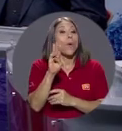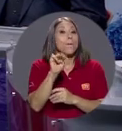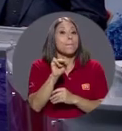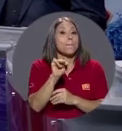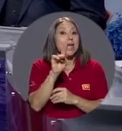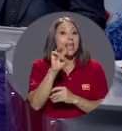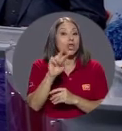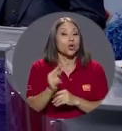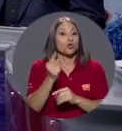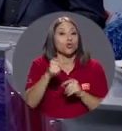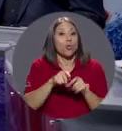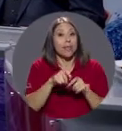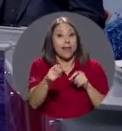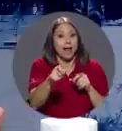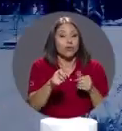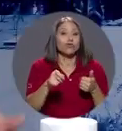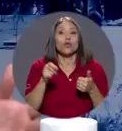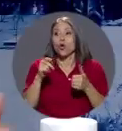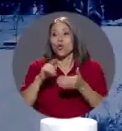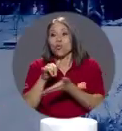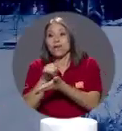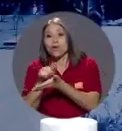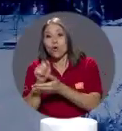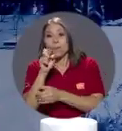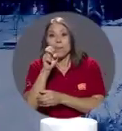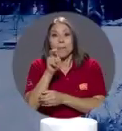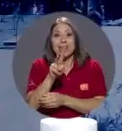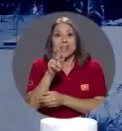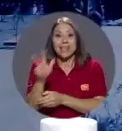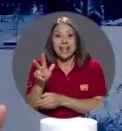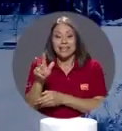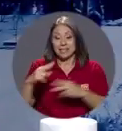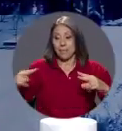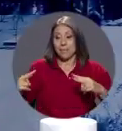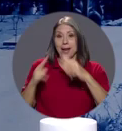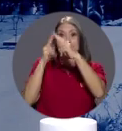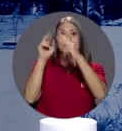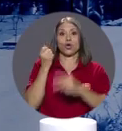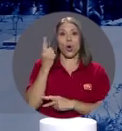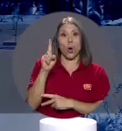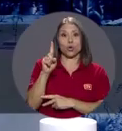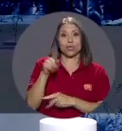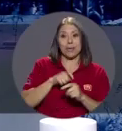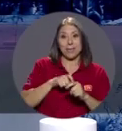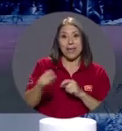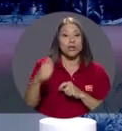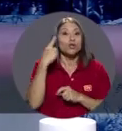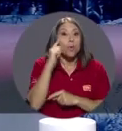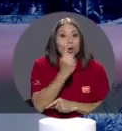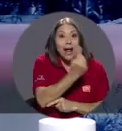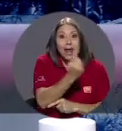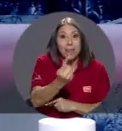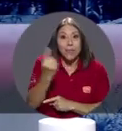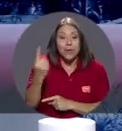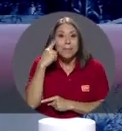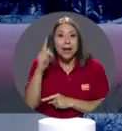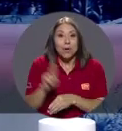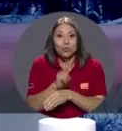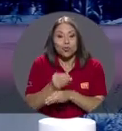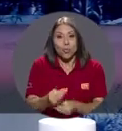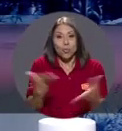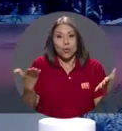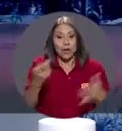York, 23, París, 11. Nosotros, aquí en la gran área metropolitana, en estudios que hemos